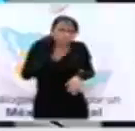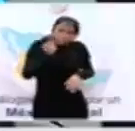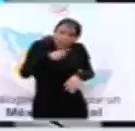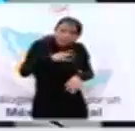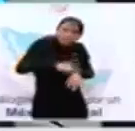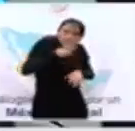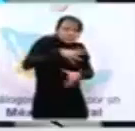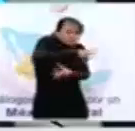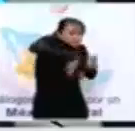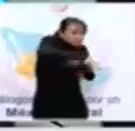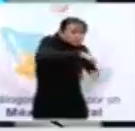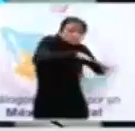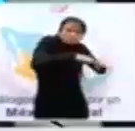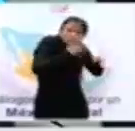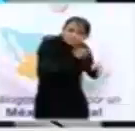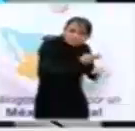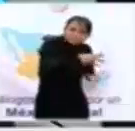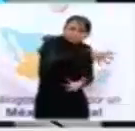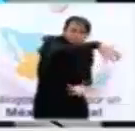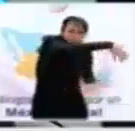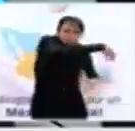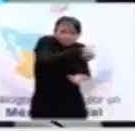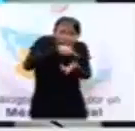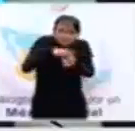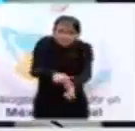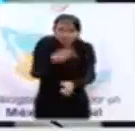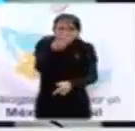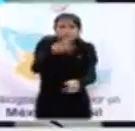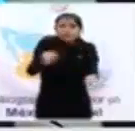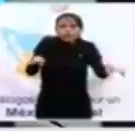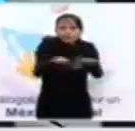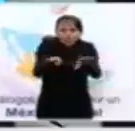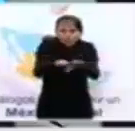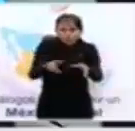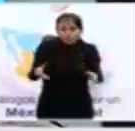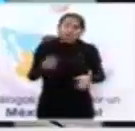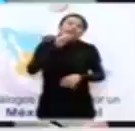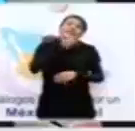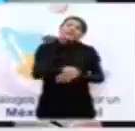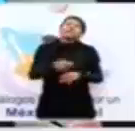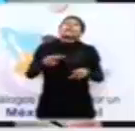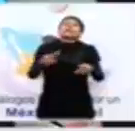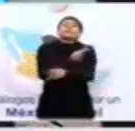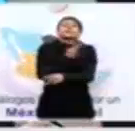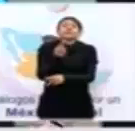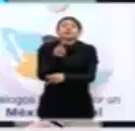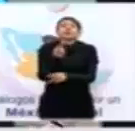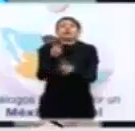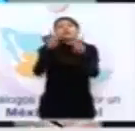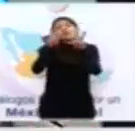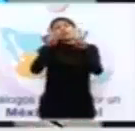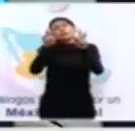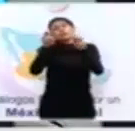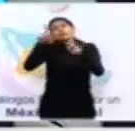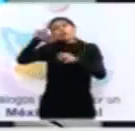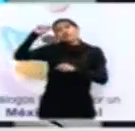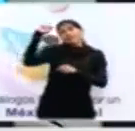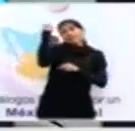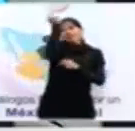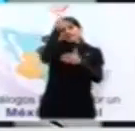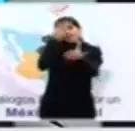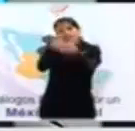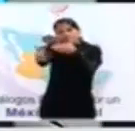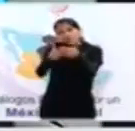con la incorporación del sector académico a esto y las nuevas tecnologías. ¿Cómo? hacer en este momento